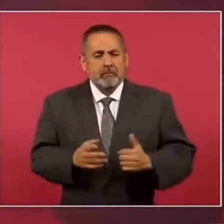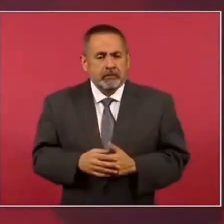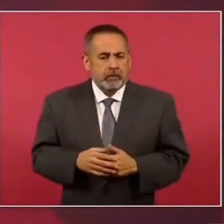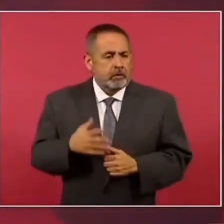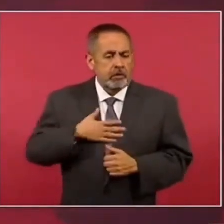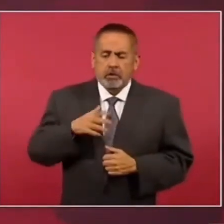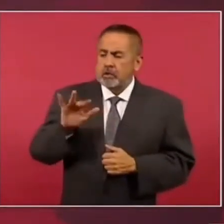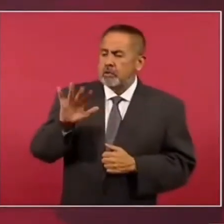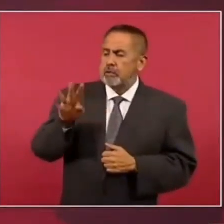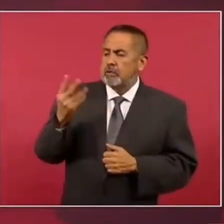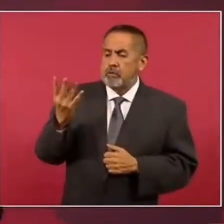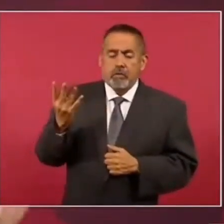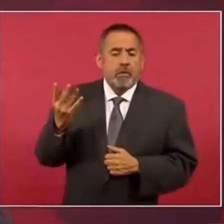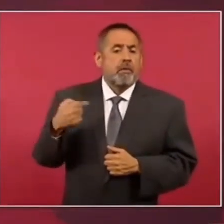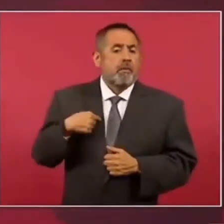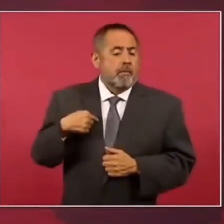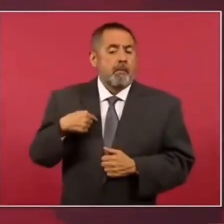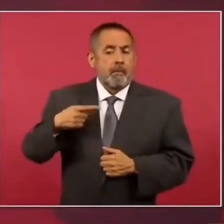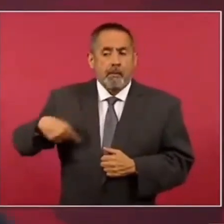Entonces, pero